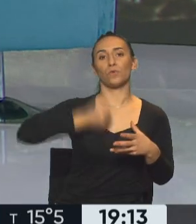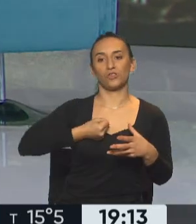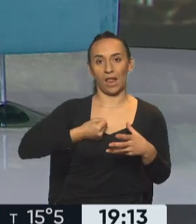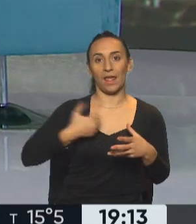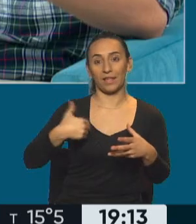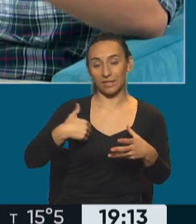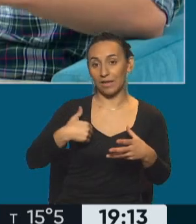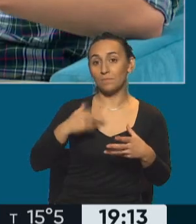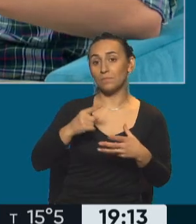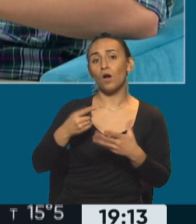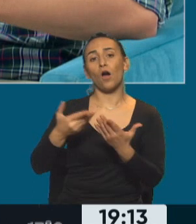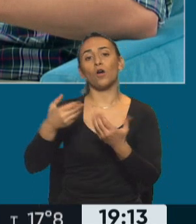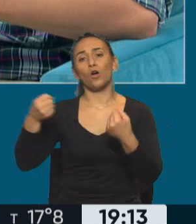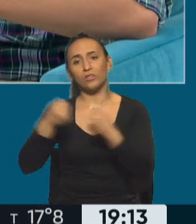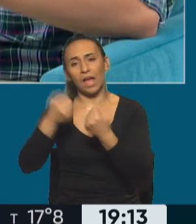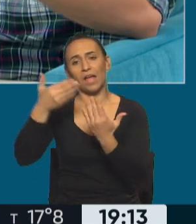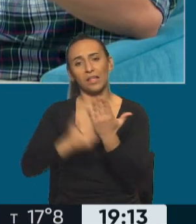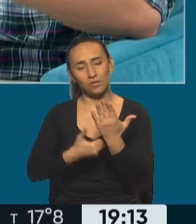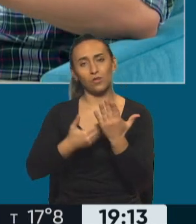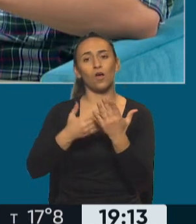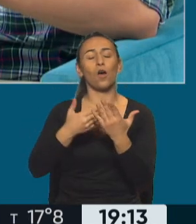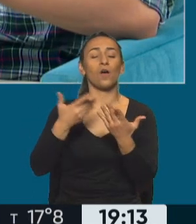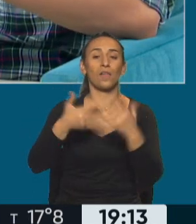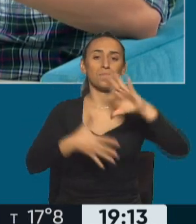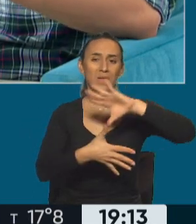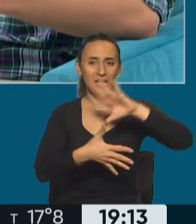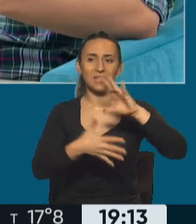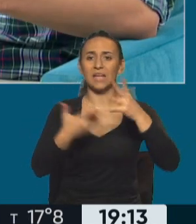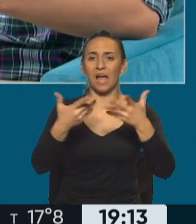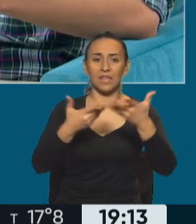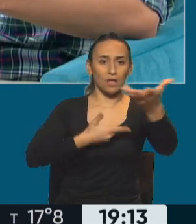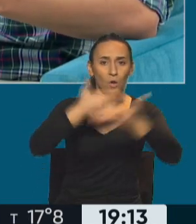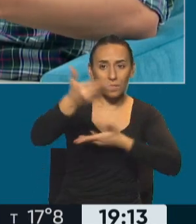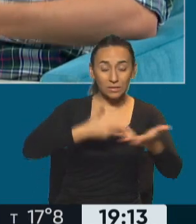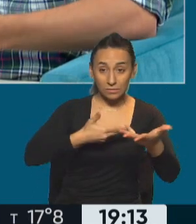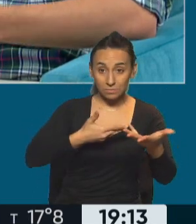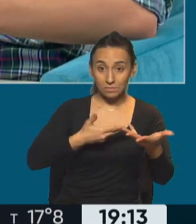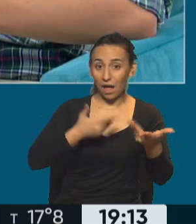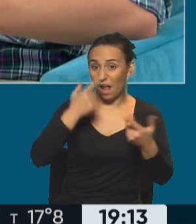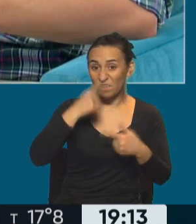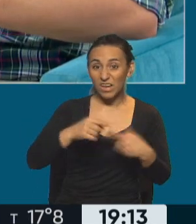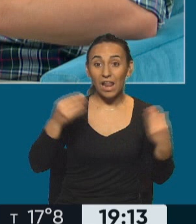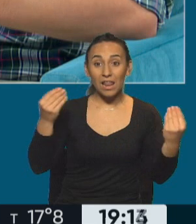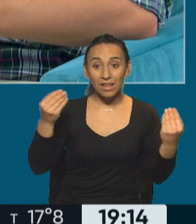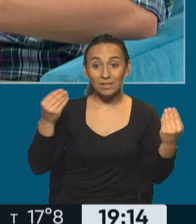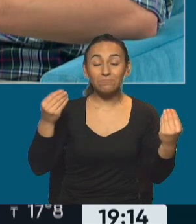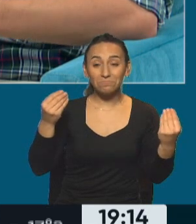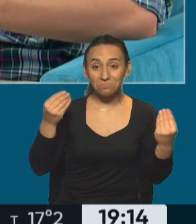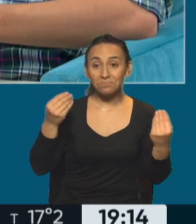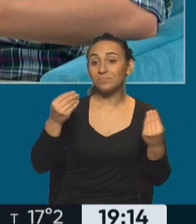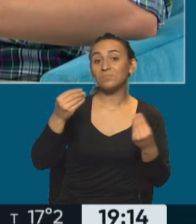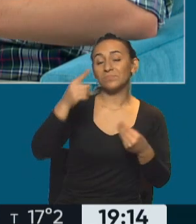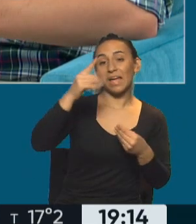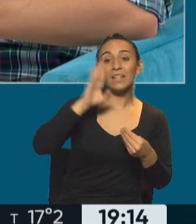invocando el Tratado Interamericano de Asistencia Recíproca. En su defecto, Estados Unidos iba a ser neutral. ¿Qué terminó siendo Estados Unidos? Dio apoyo